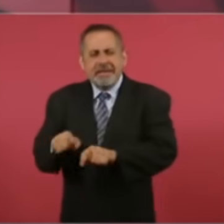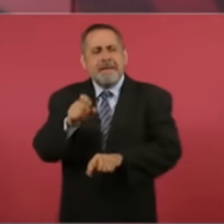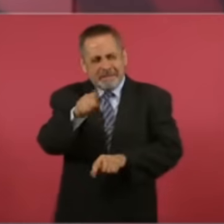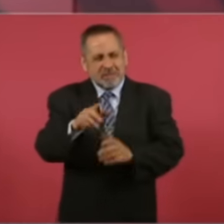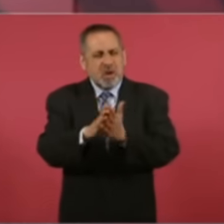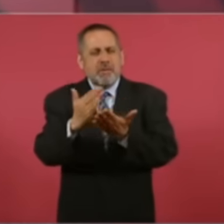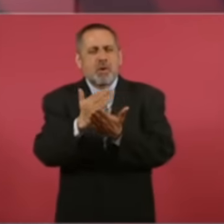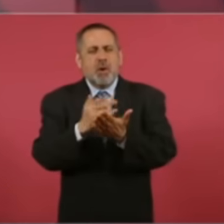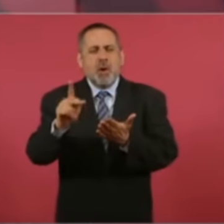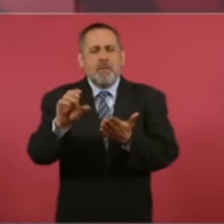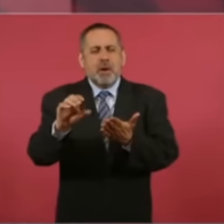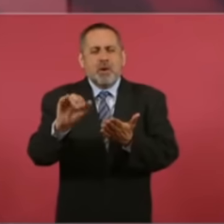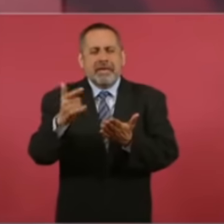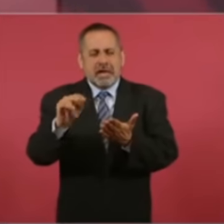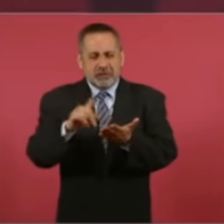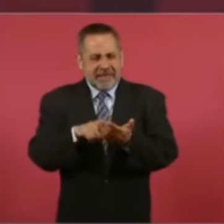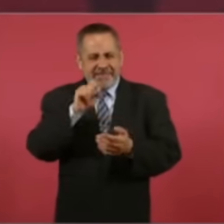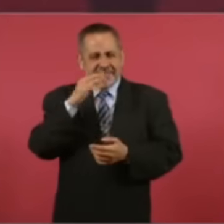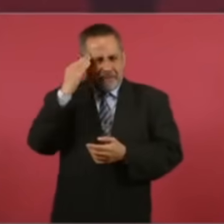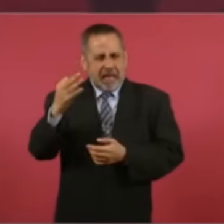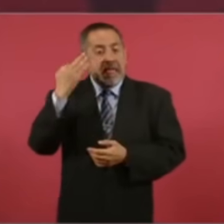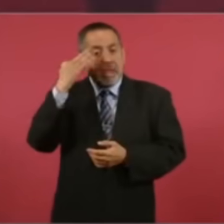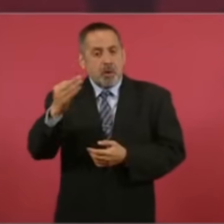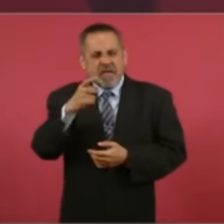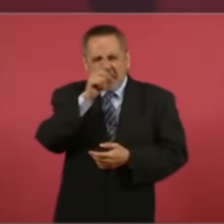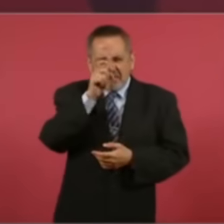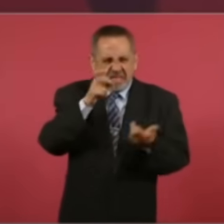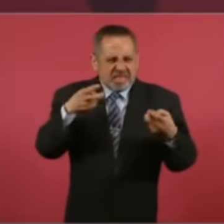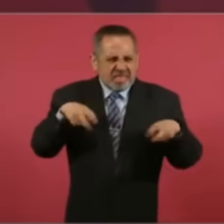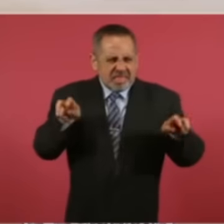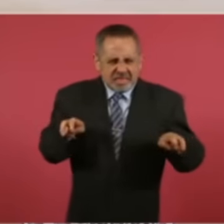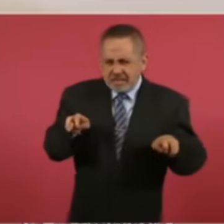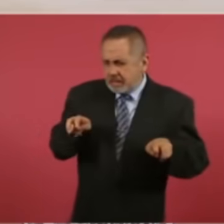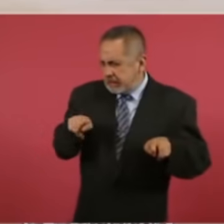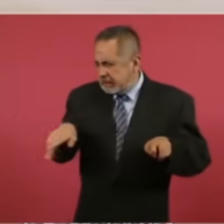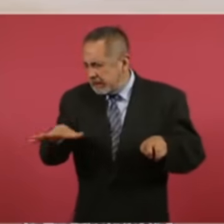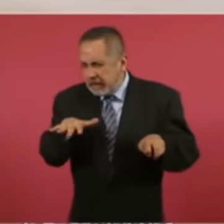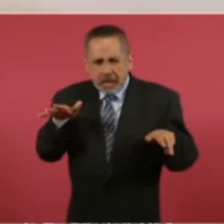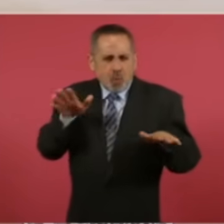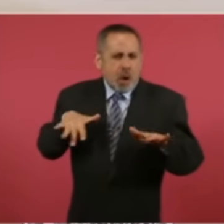Ignacio, se llama así, temporada de sopilotes, se los recomiendo.